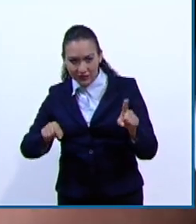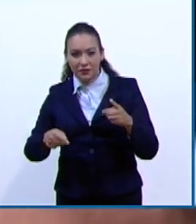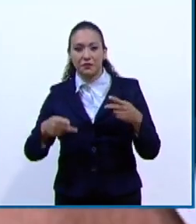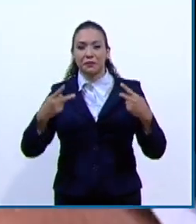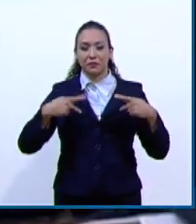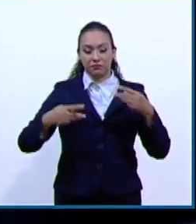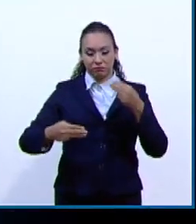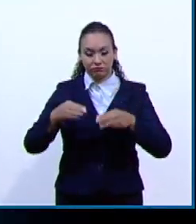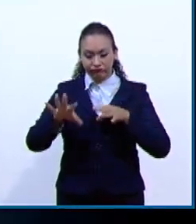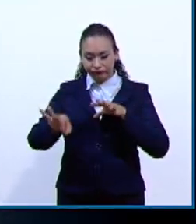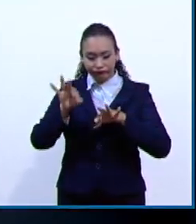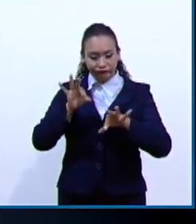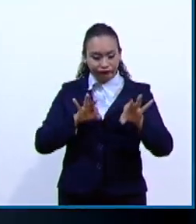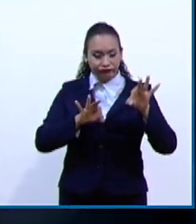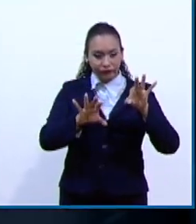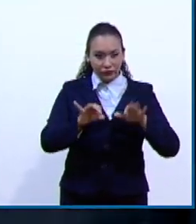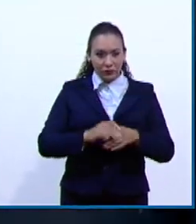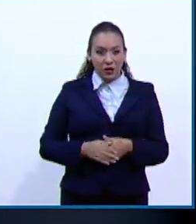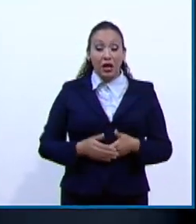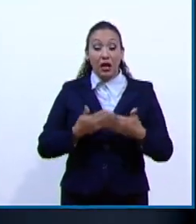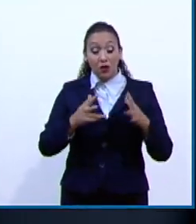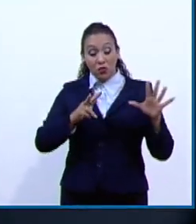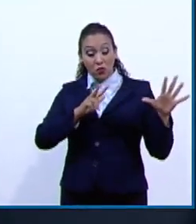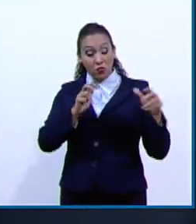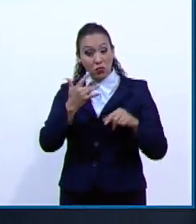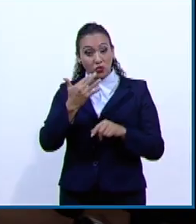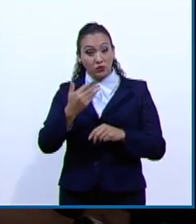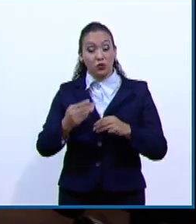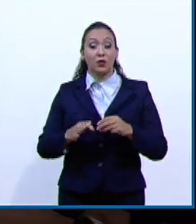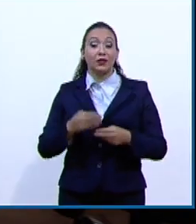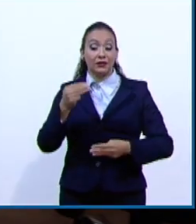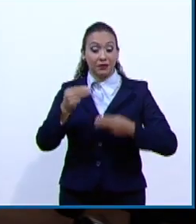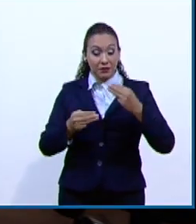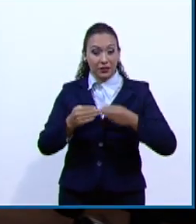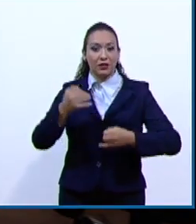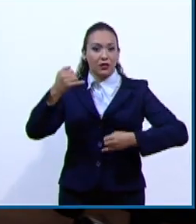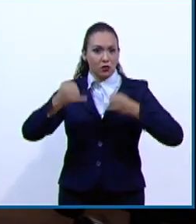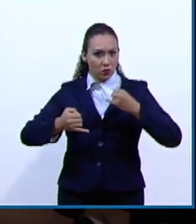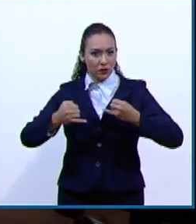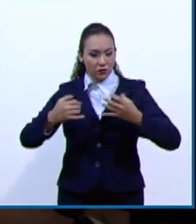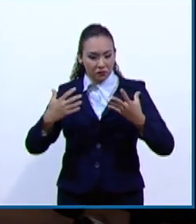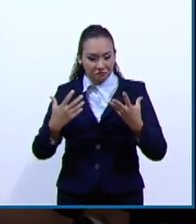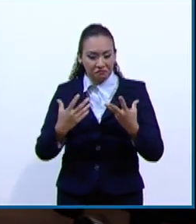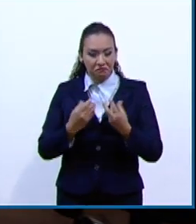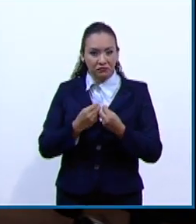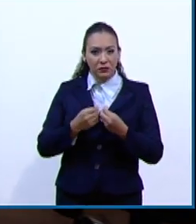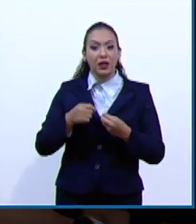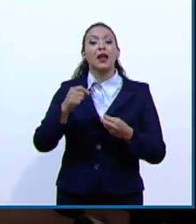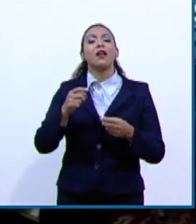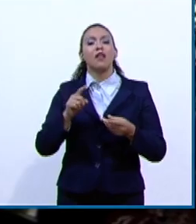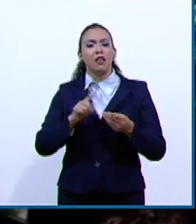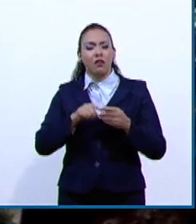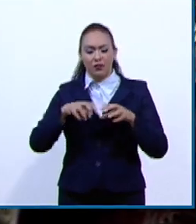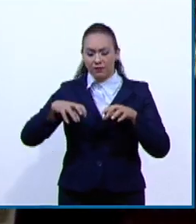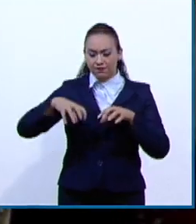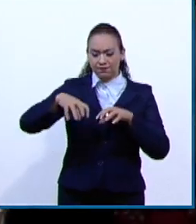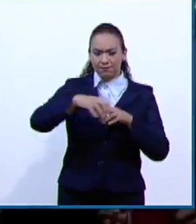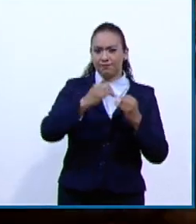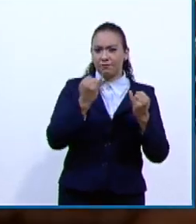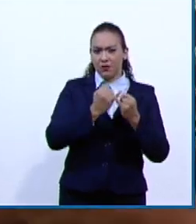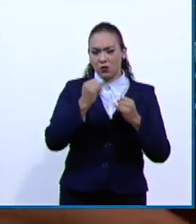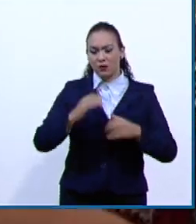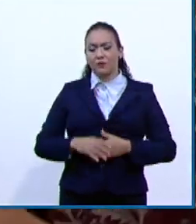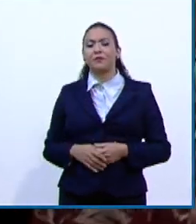circunscripción, en tanto que en el caso de los 850 magistrados y jueces de distrito, del circuito judicial correspondiente.